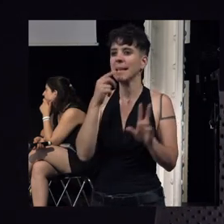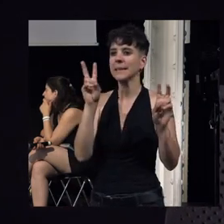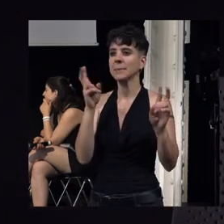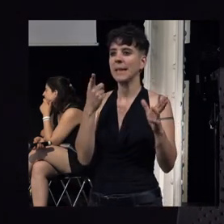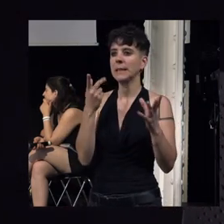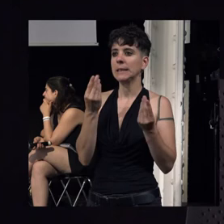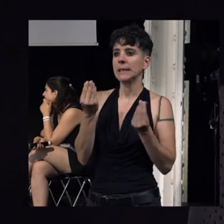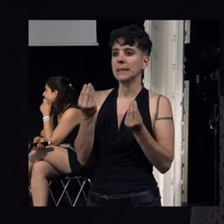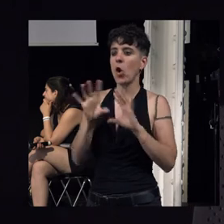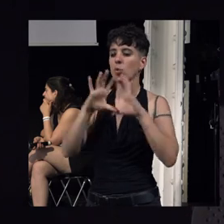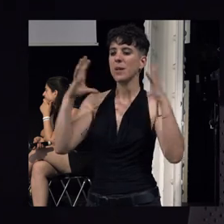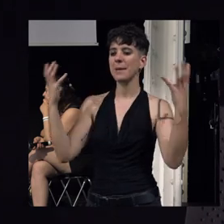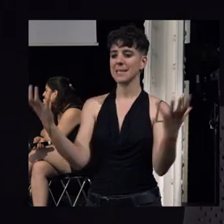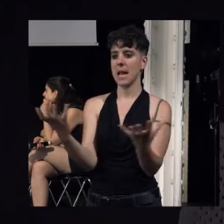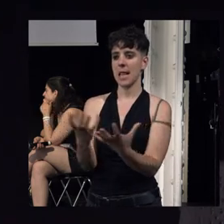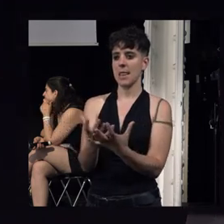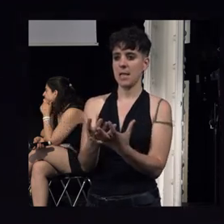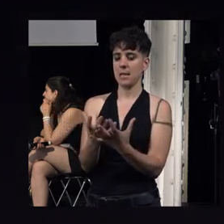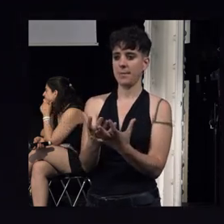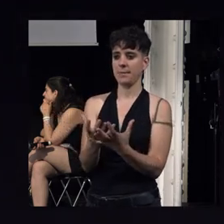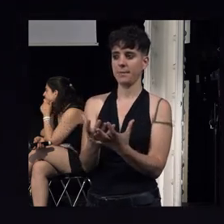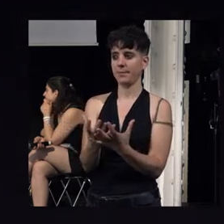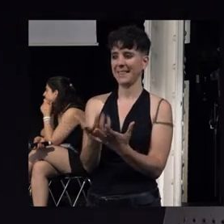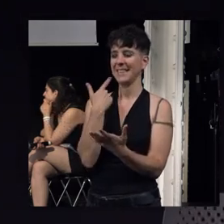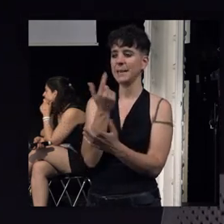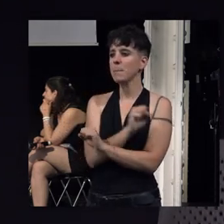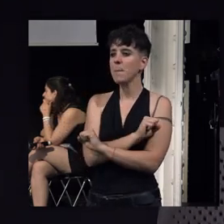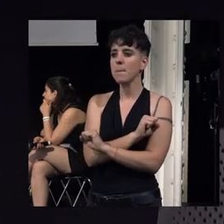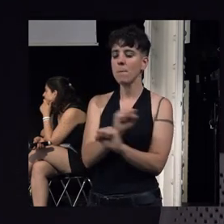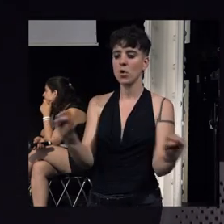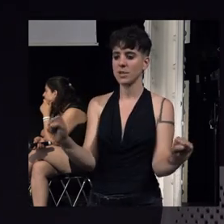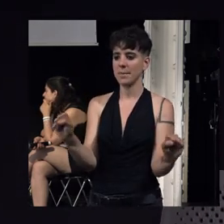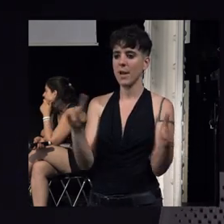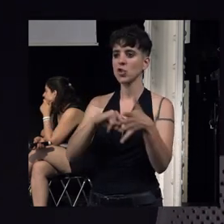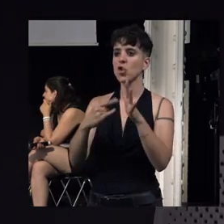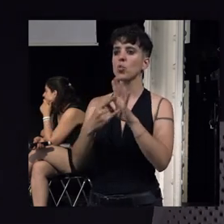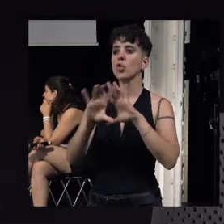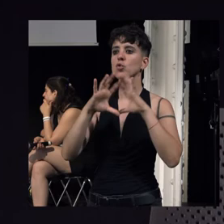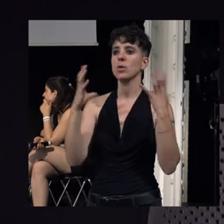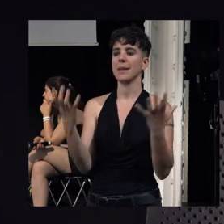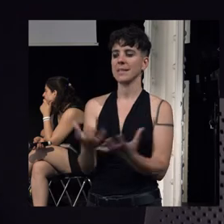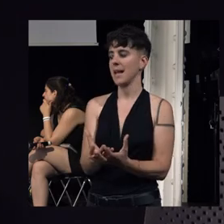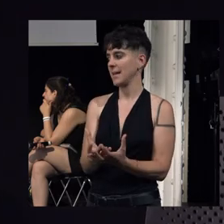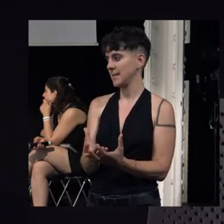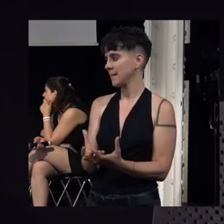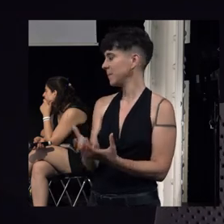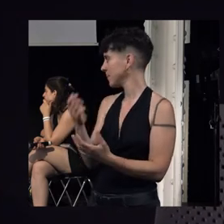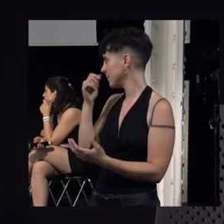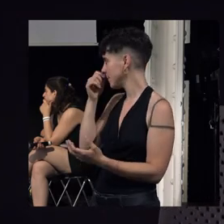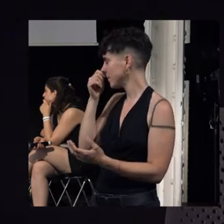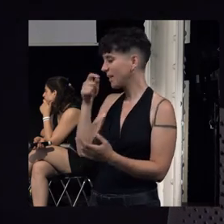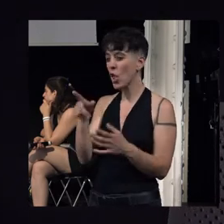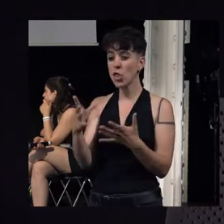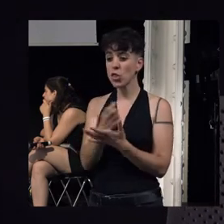¿no? Yo creo que no es imposible que haya unas soluciones universales, ¿no? De hecho todo